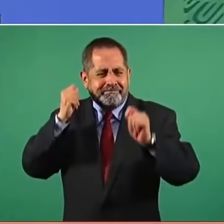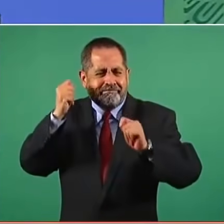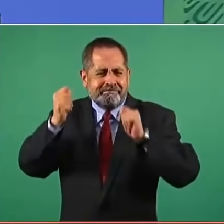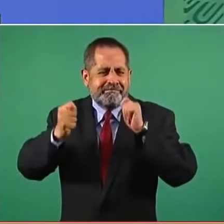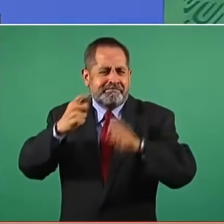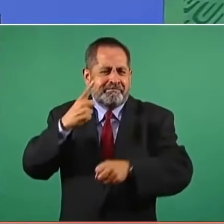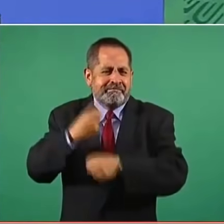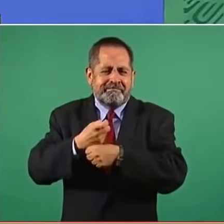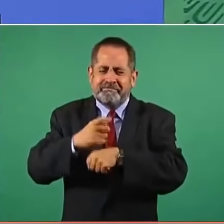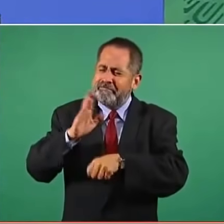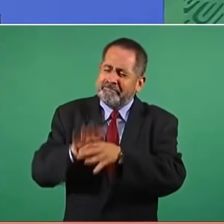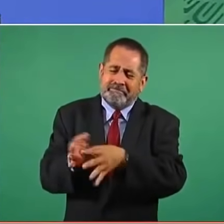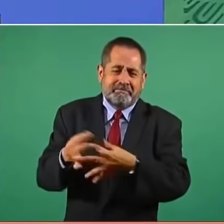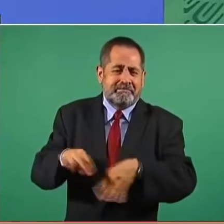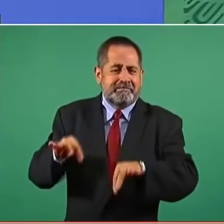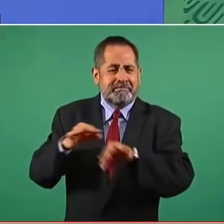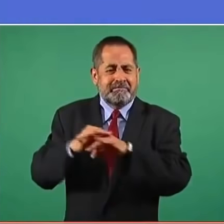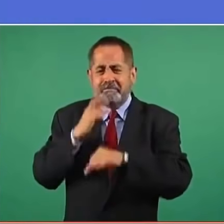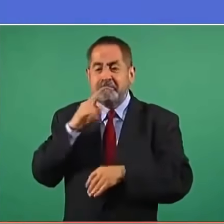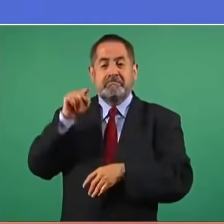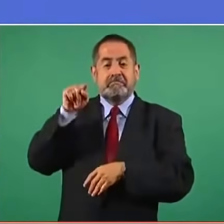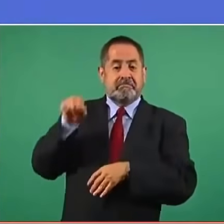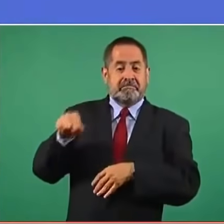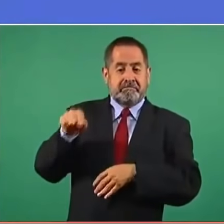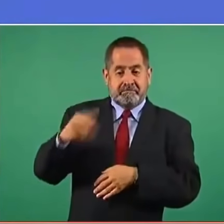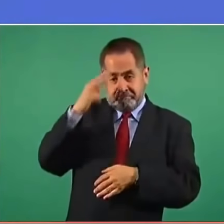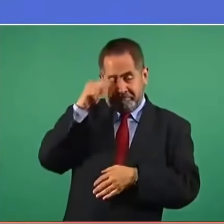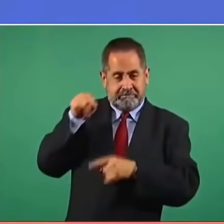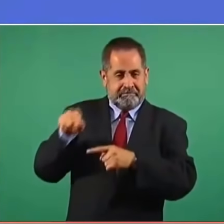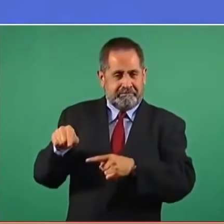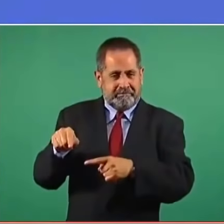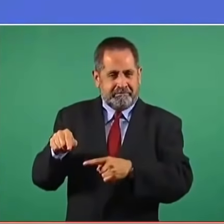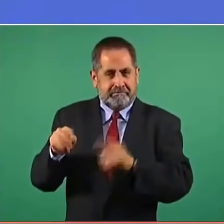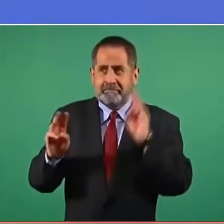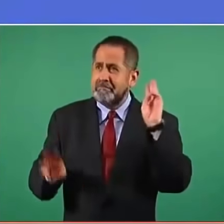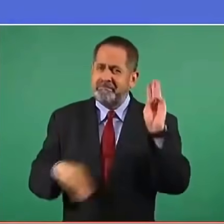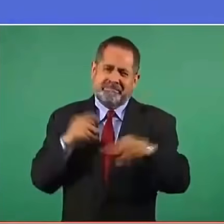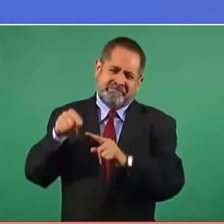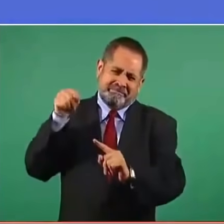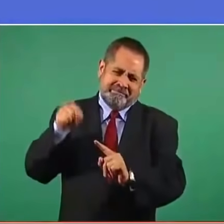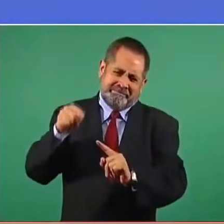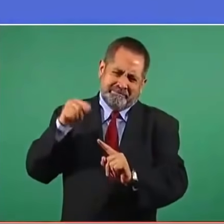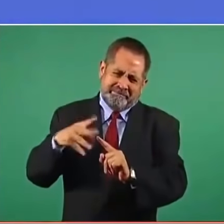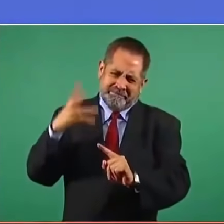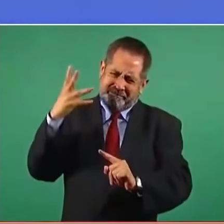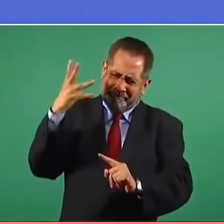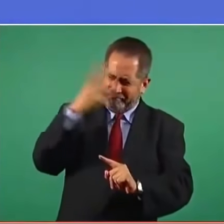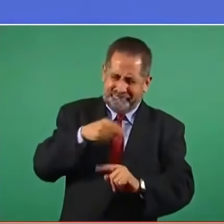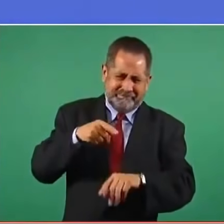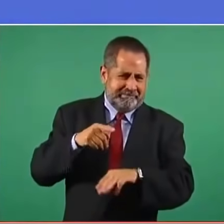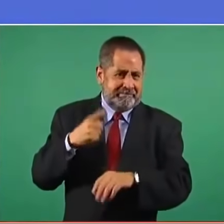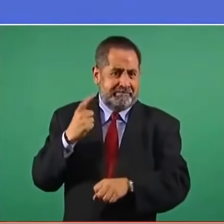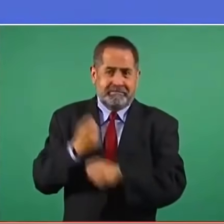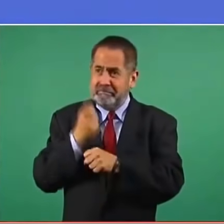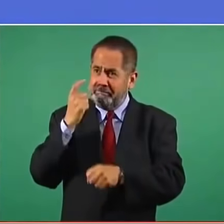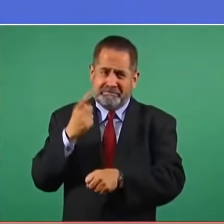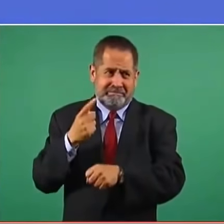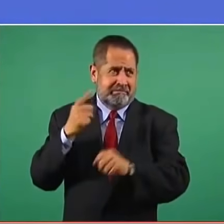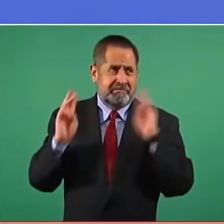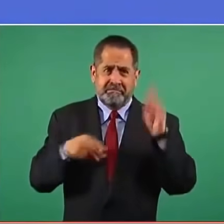turística más importante de México y del mundo, de las más importantes del